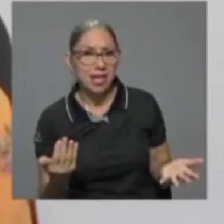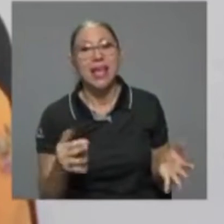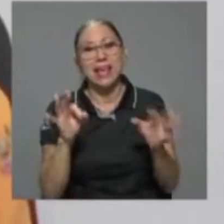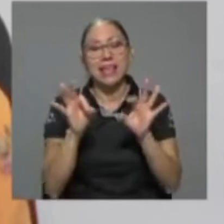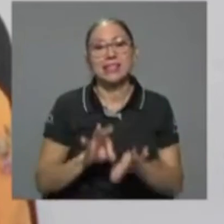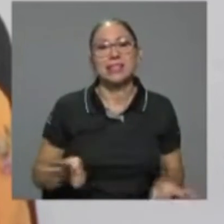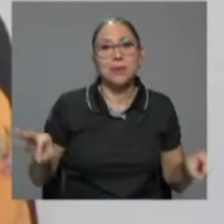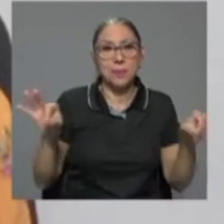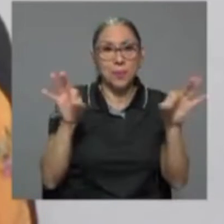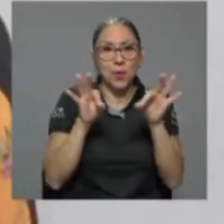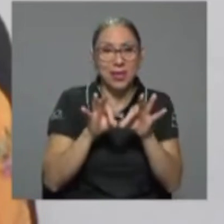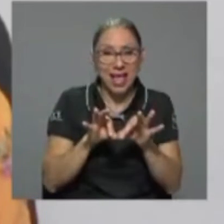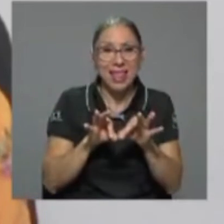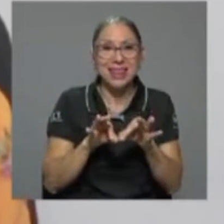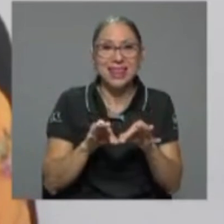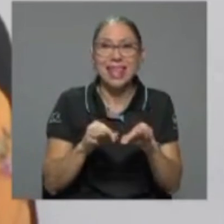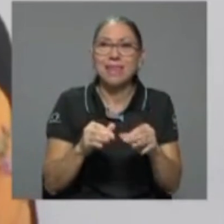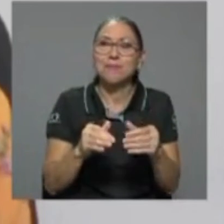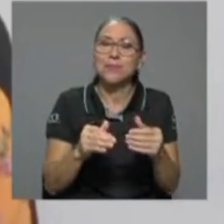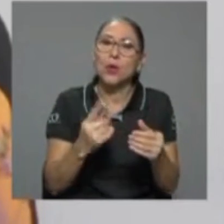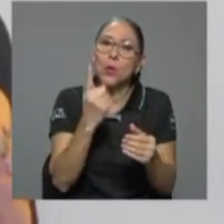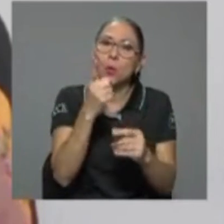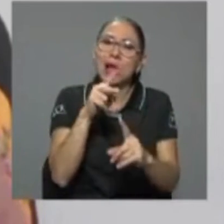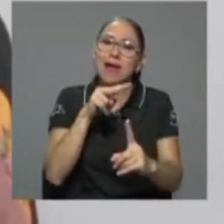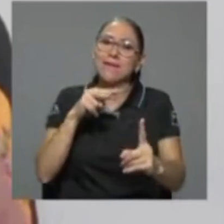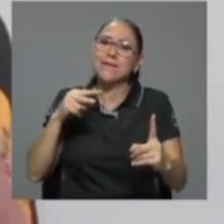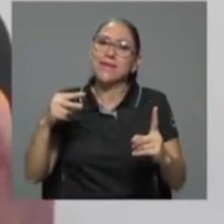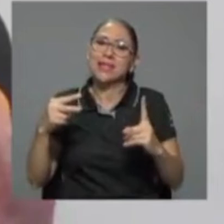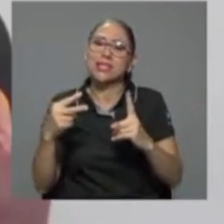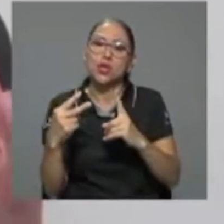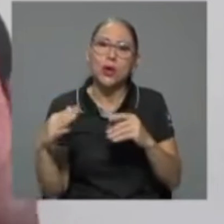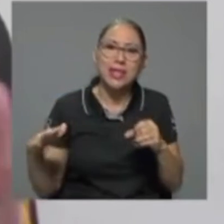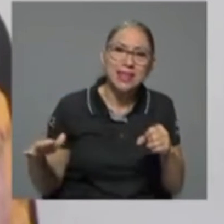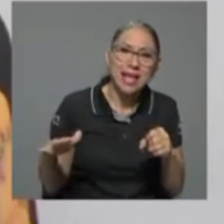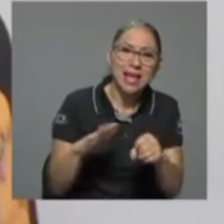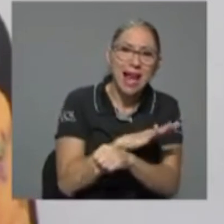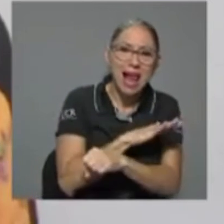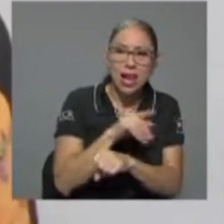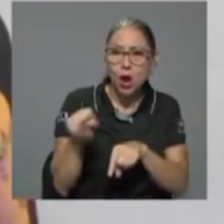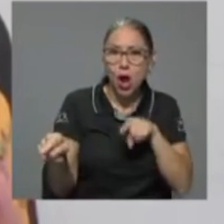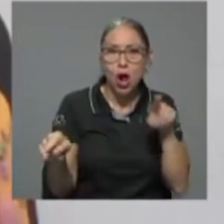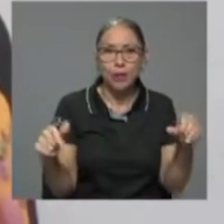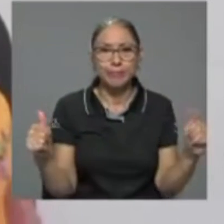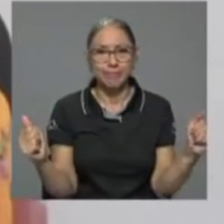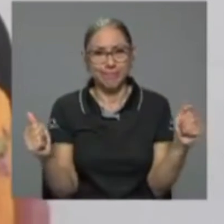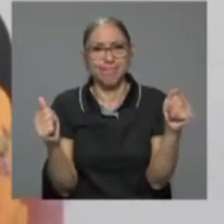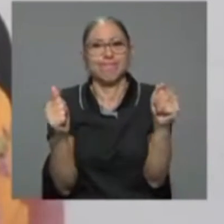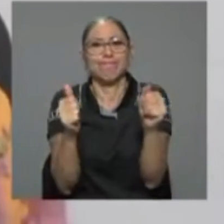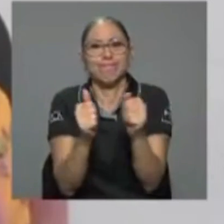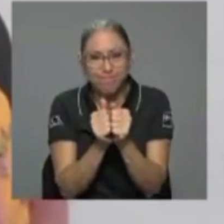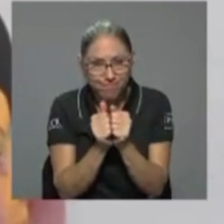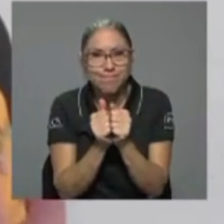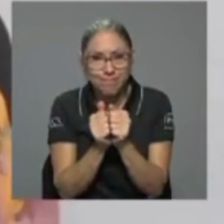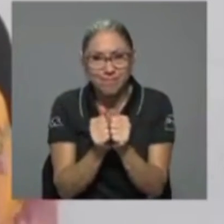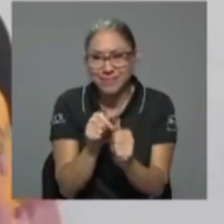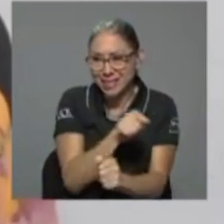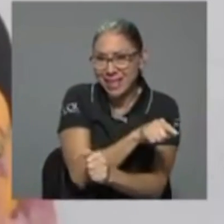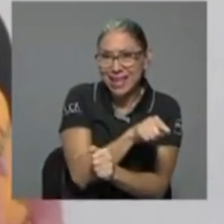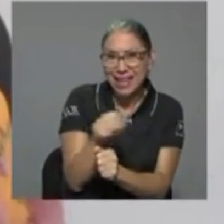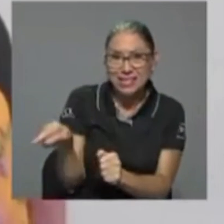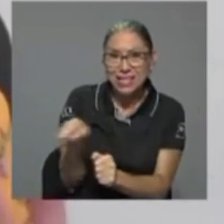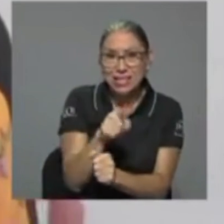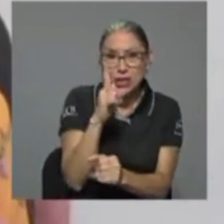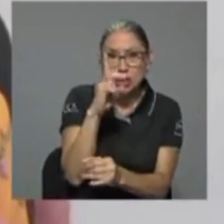importante, digamos, que haya una visión integral o conjunta de estos dos macroactores